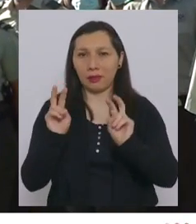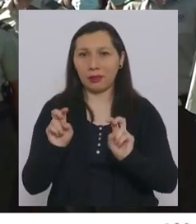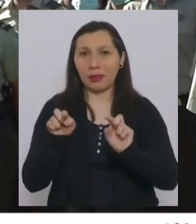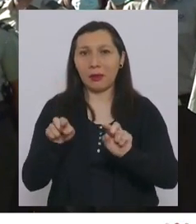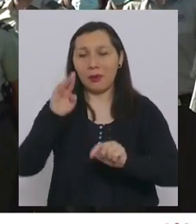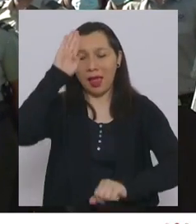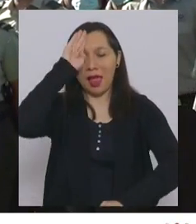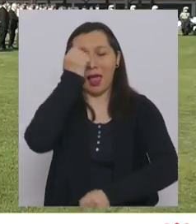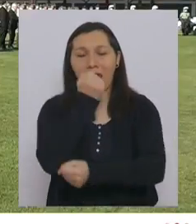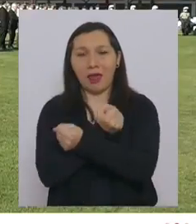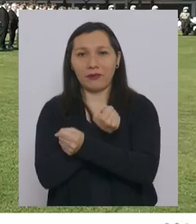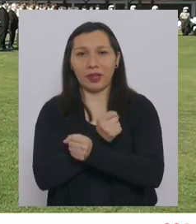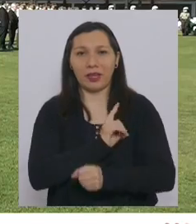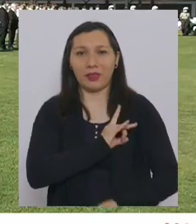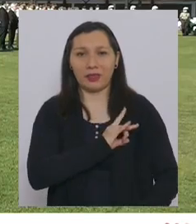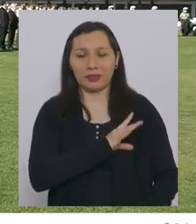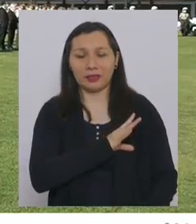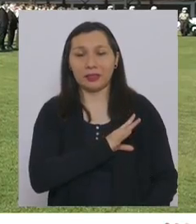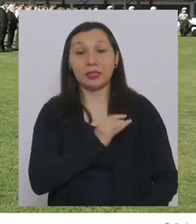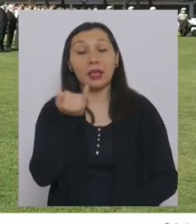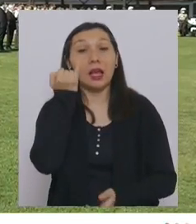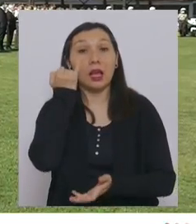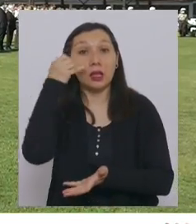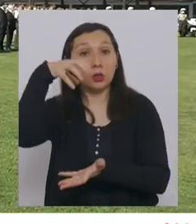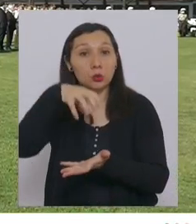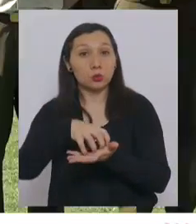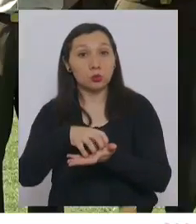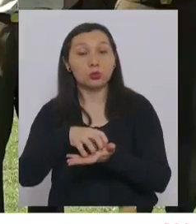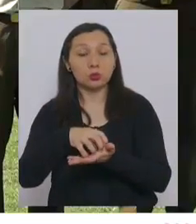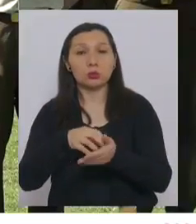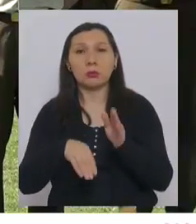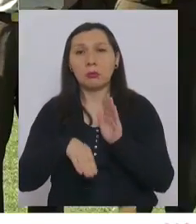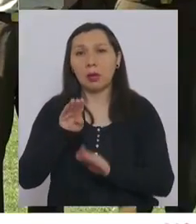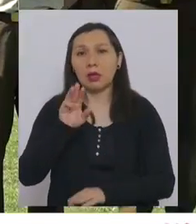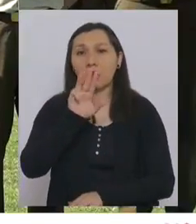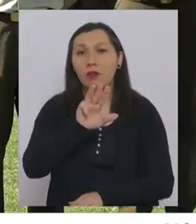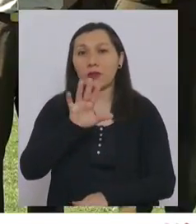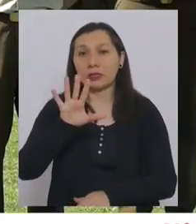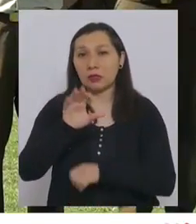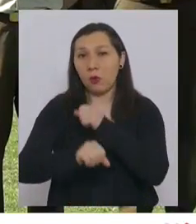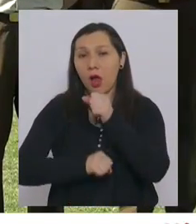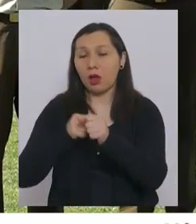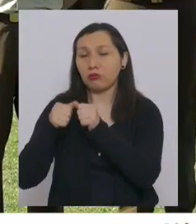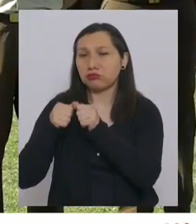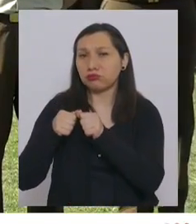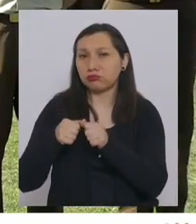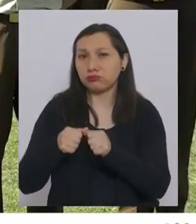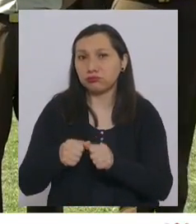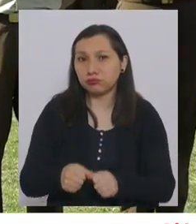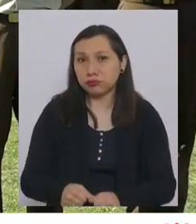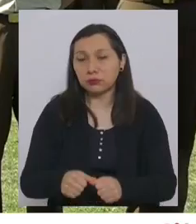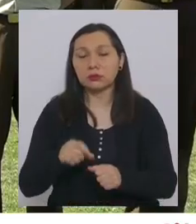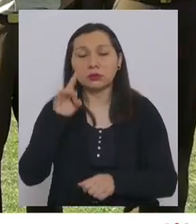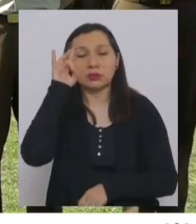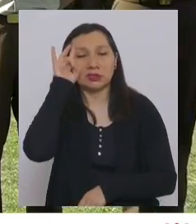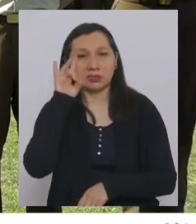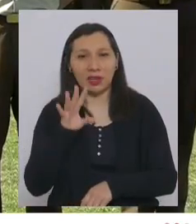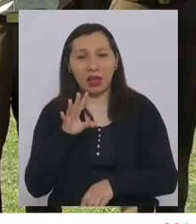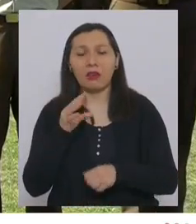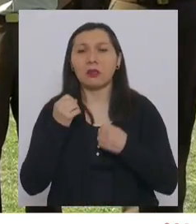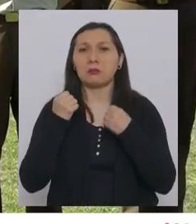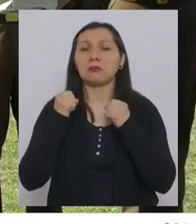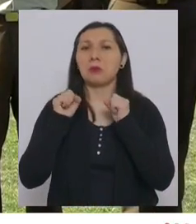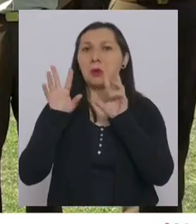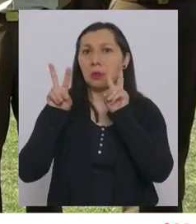de Carabineros de Chile, institución que a lo largo de sus más de 95 años de vida ha sabido